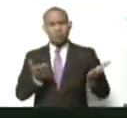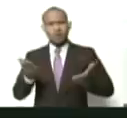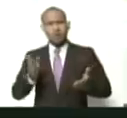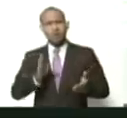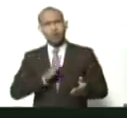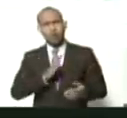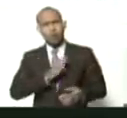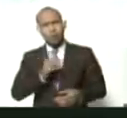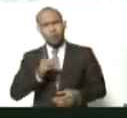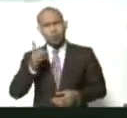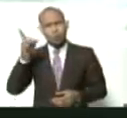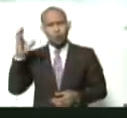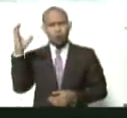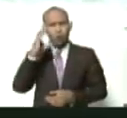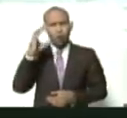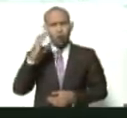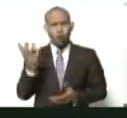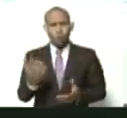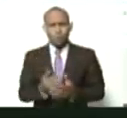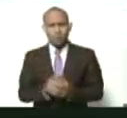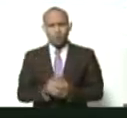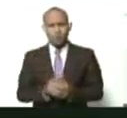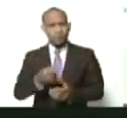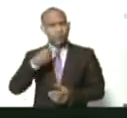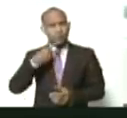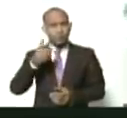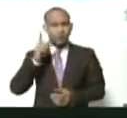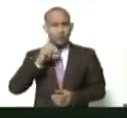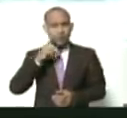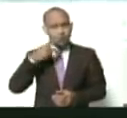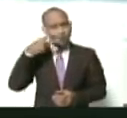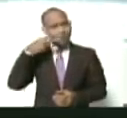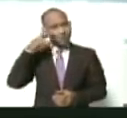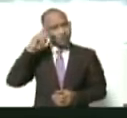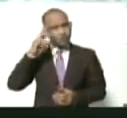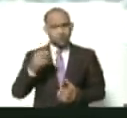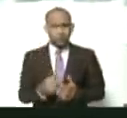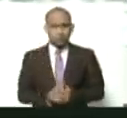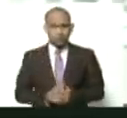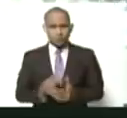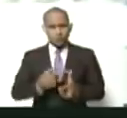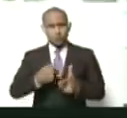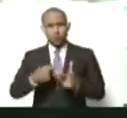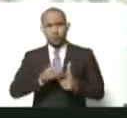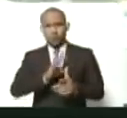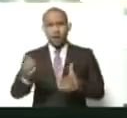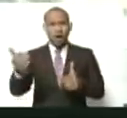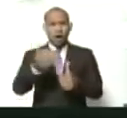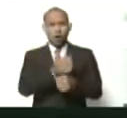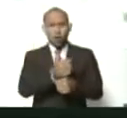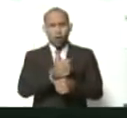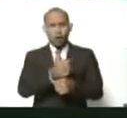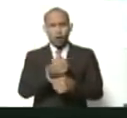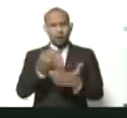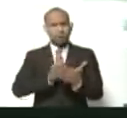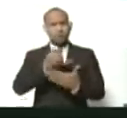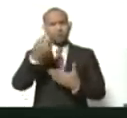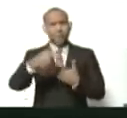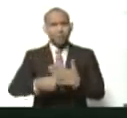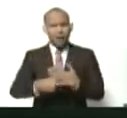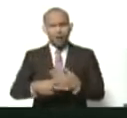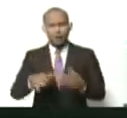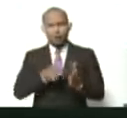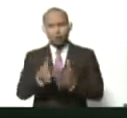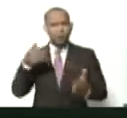Palacio de Nariño para tapar la realidad de los planes descubiertos de Iván Duque para atacar